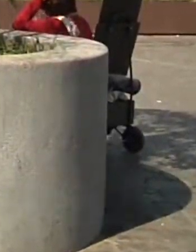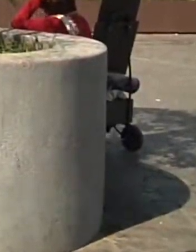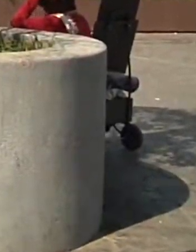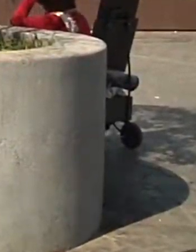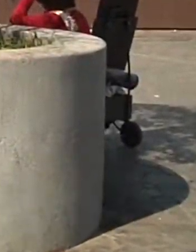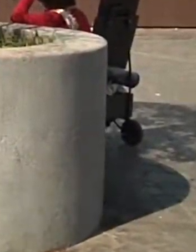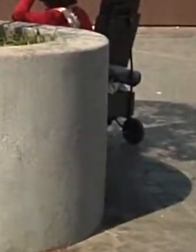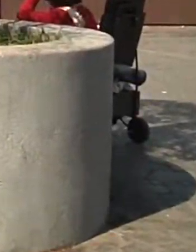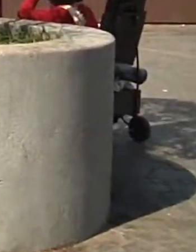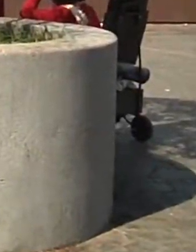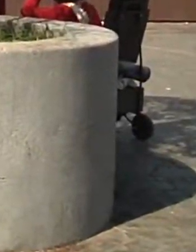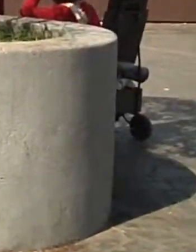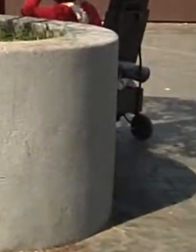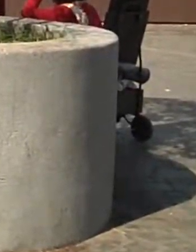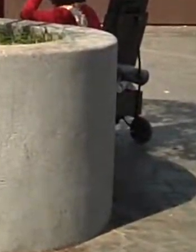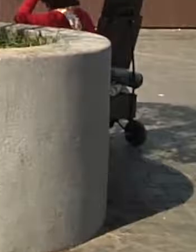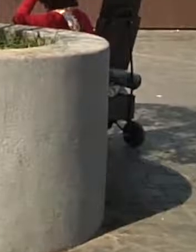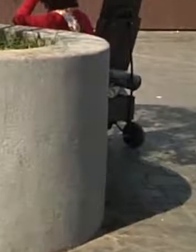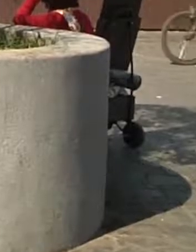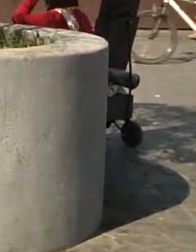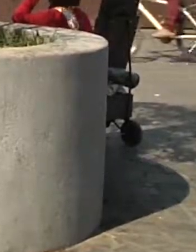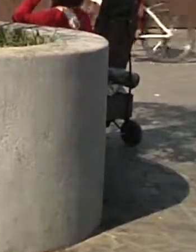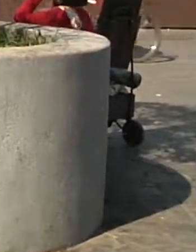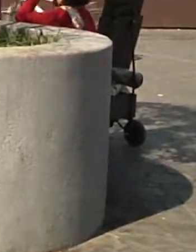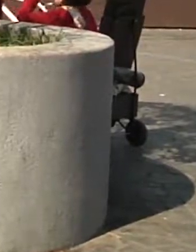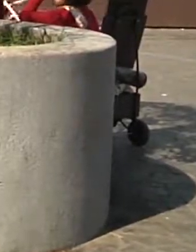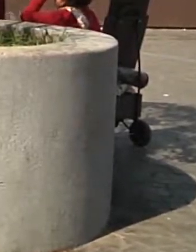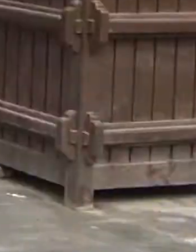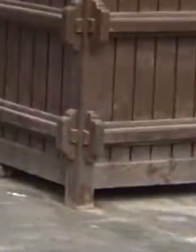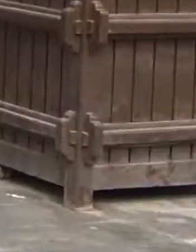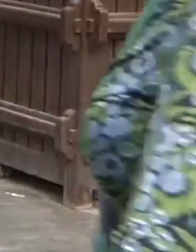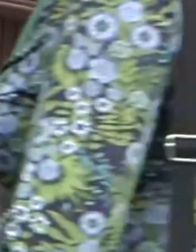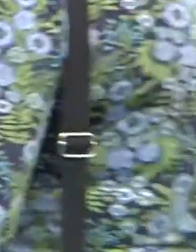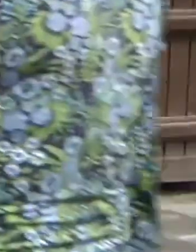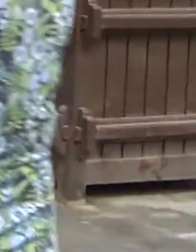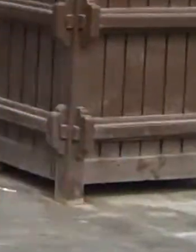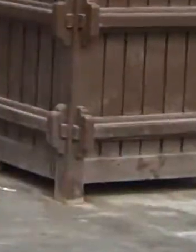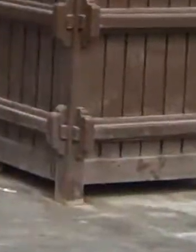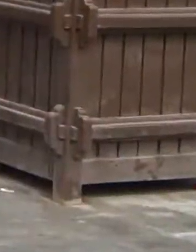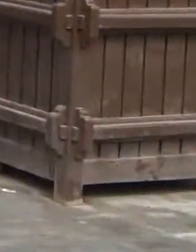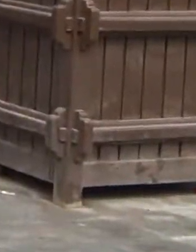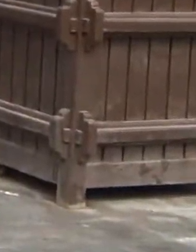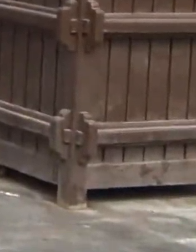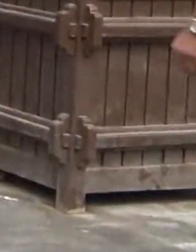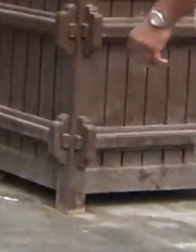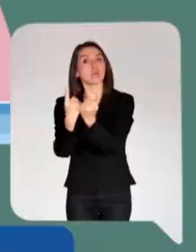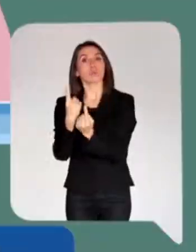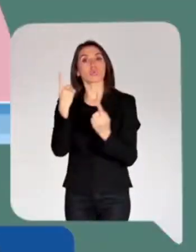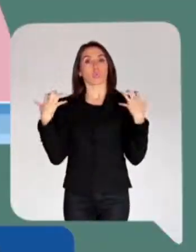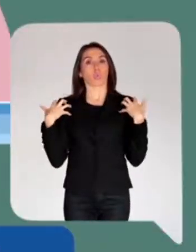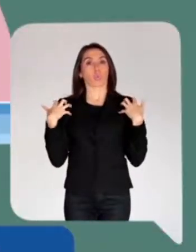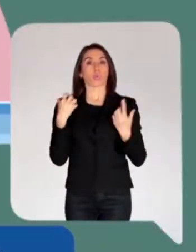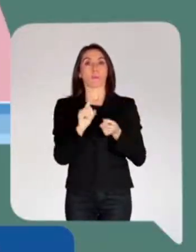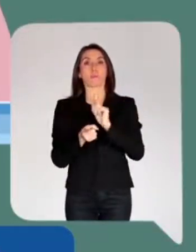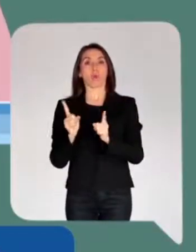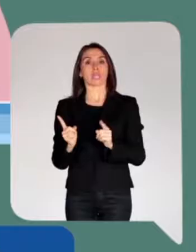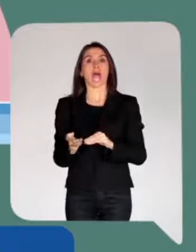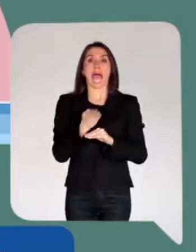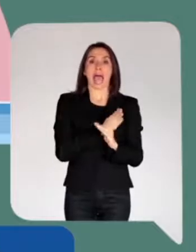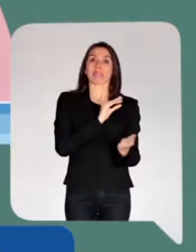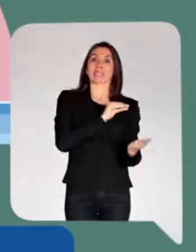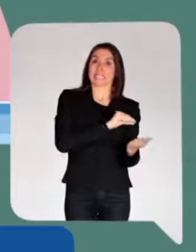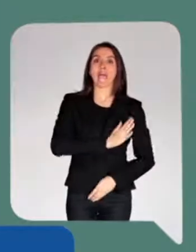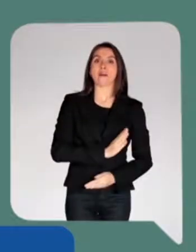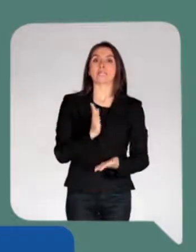mayormente la política no me llama mucho la atención con todo esto que ha pasado por otra parte ya hay personas que se están preparando para desarrollar